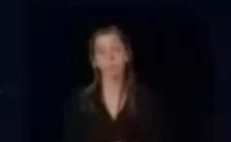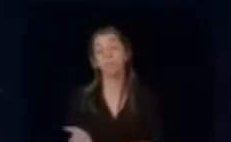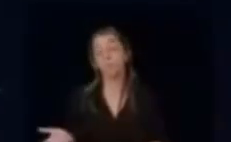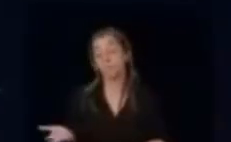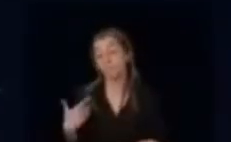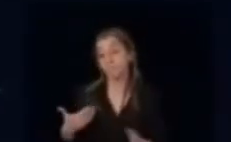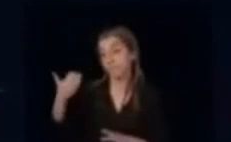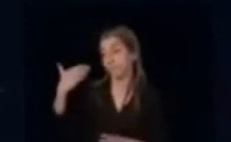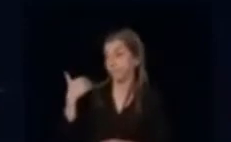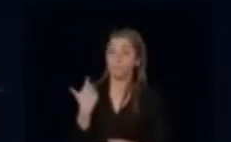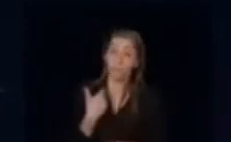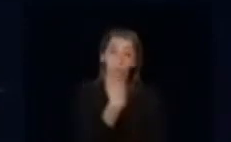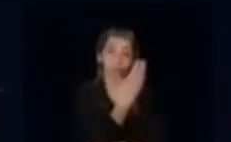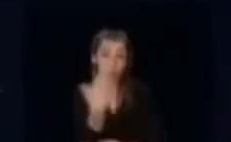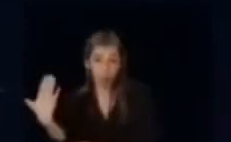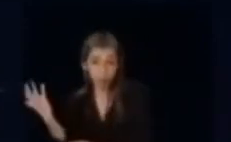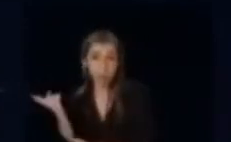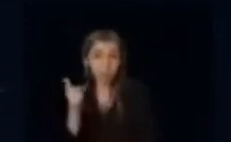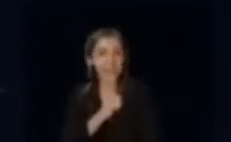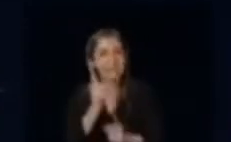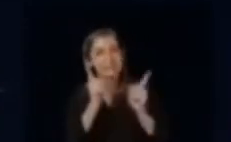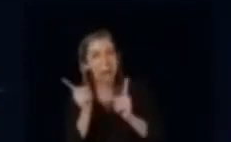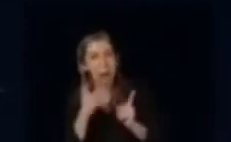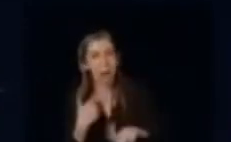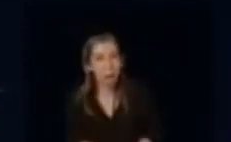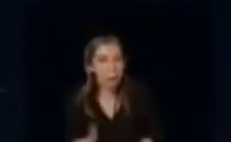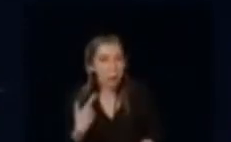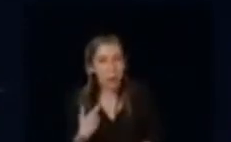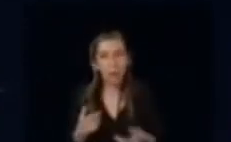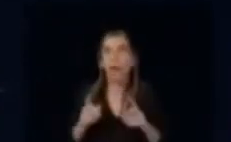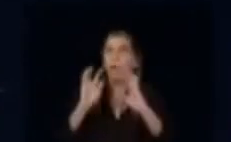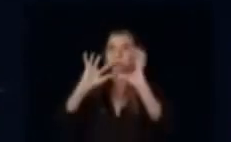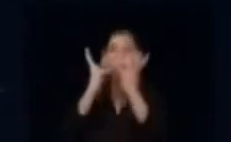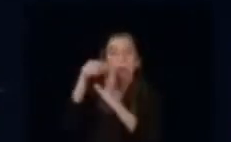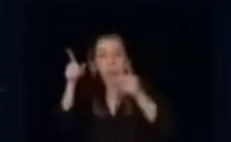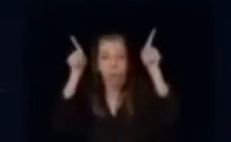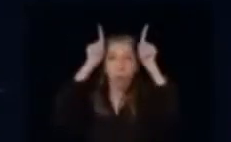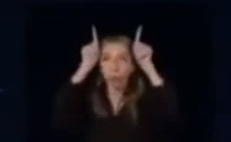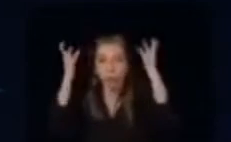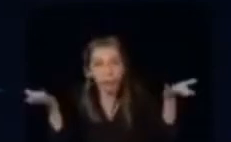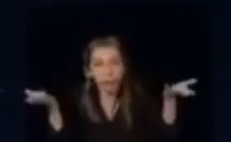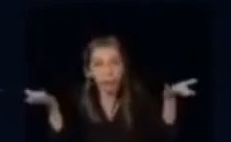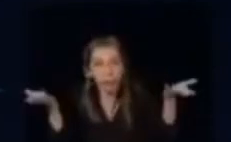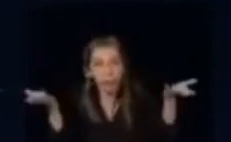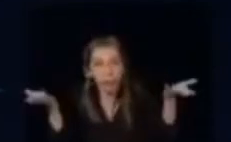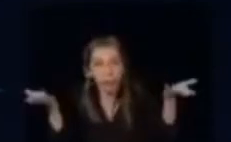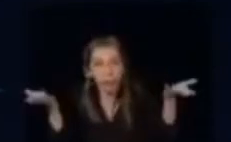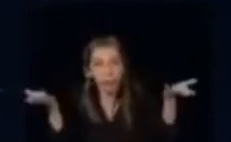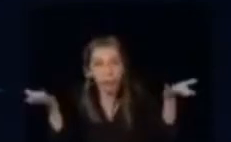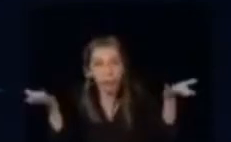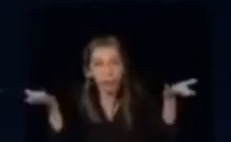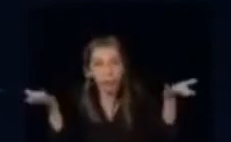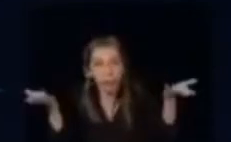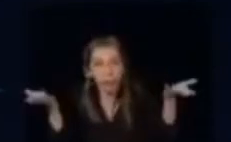algunos candidatos que parece que son marcianos como si no hubieran tenido nada que ver en la de bacle Ah no estas fueron las